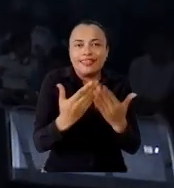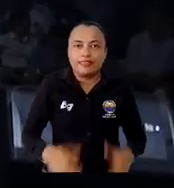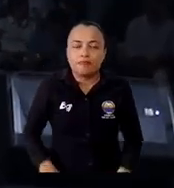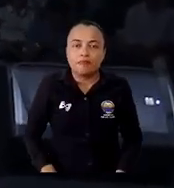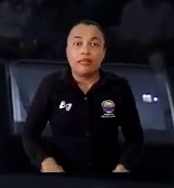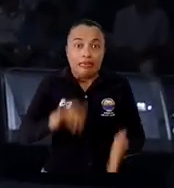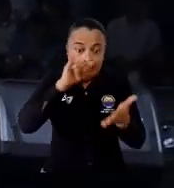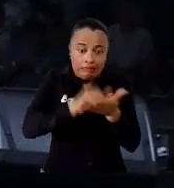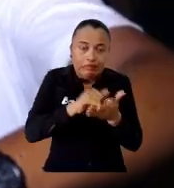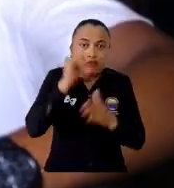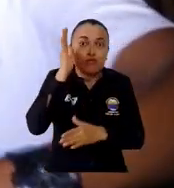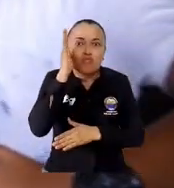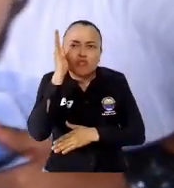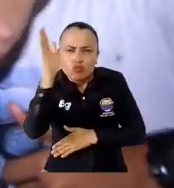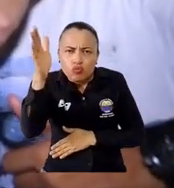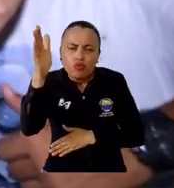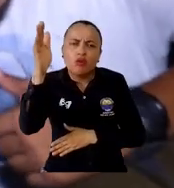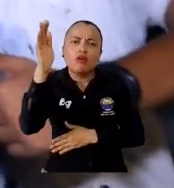ustedes. Y